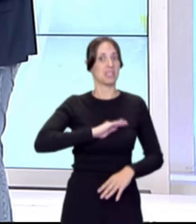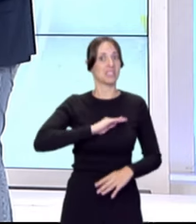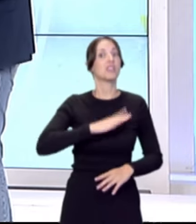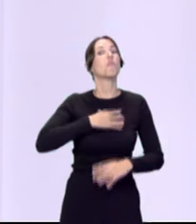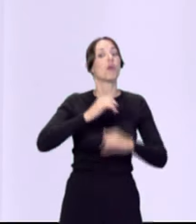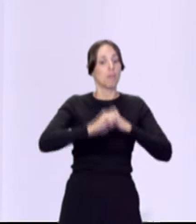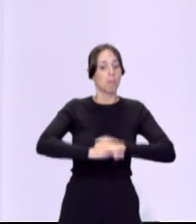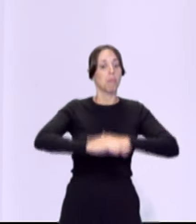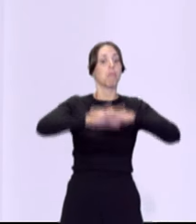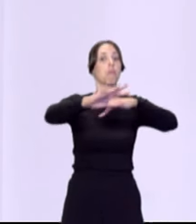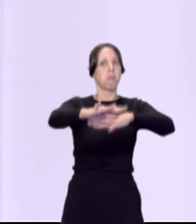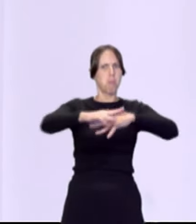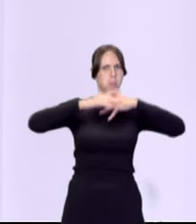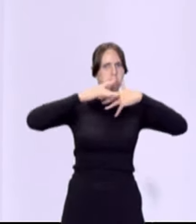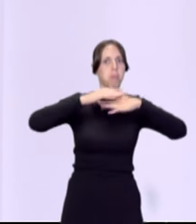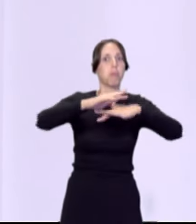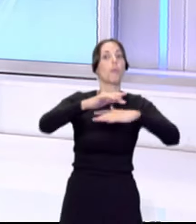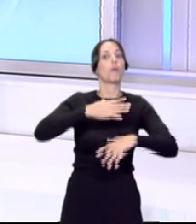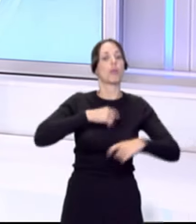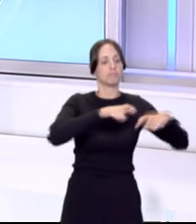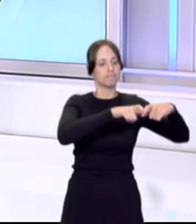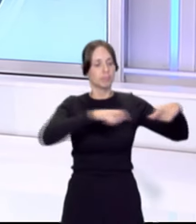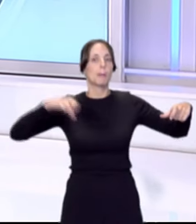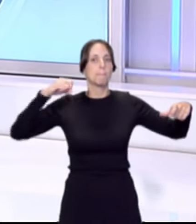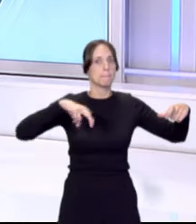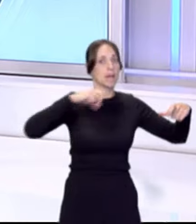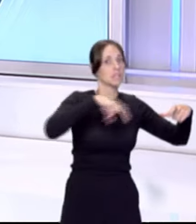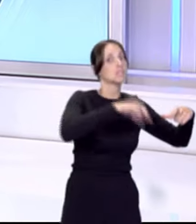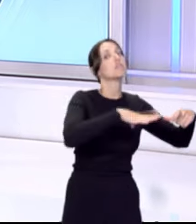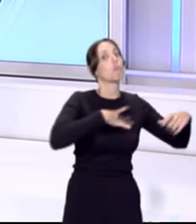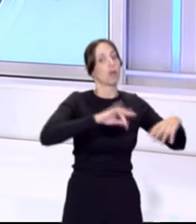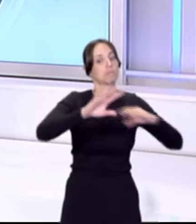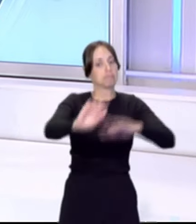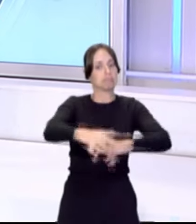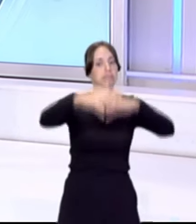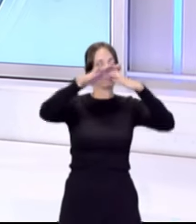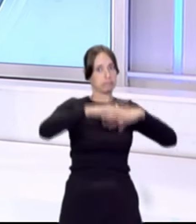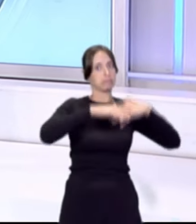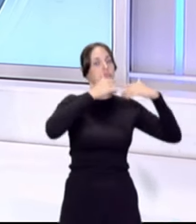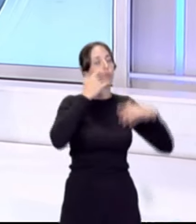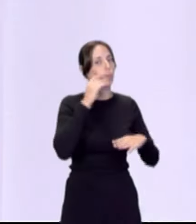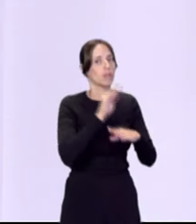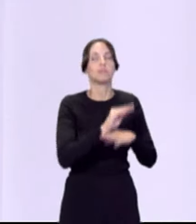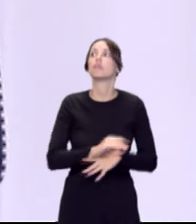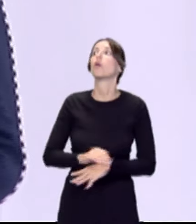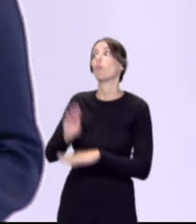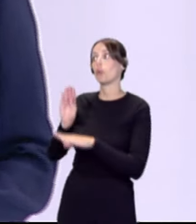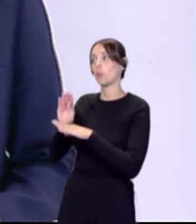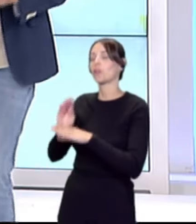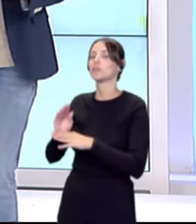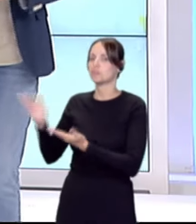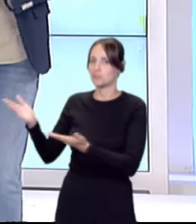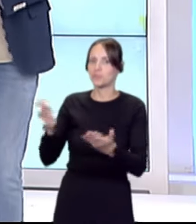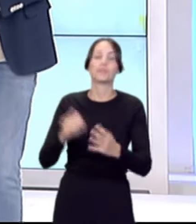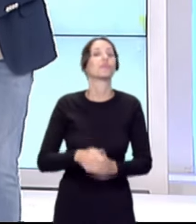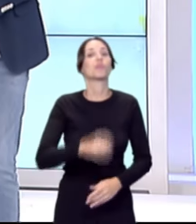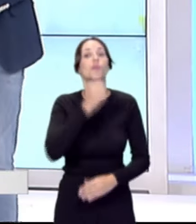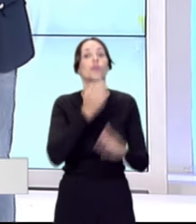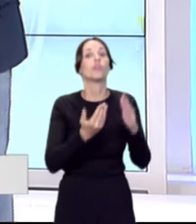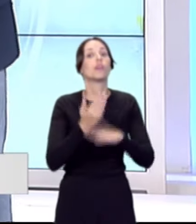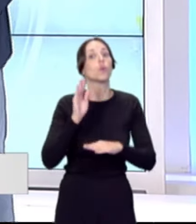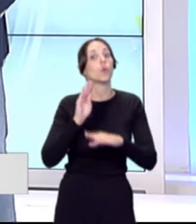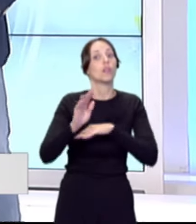ese oleaje invade pues paseos marítimos o zonas costeras. Pues cuidado al acercarse al mar. Te dejo ya con la previsión. Perfecto. Buenos días, Canarias. Mucha precaución, como decimos,